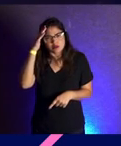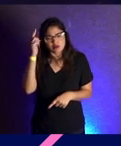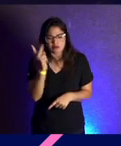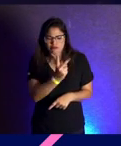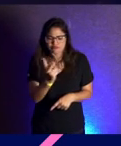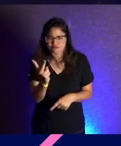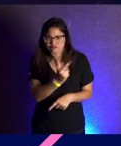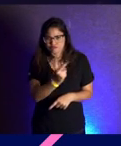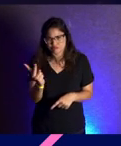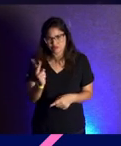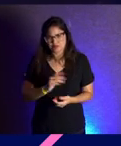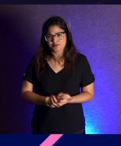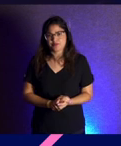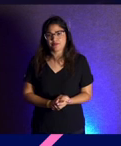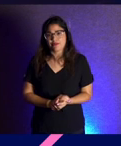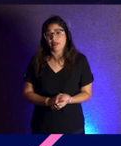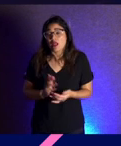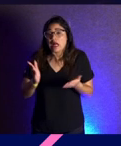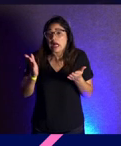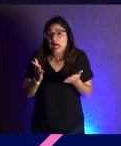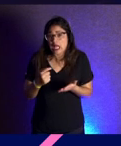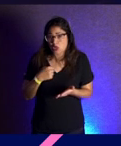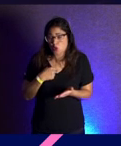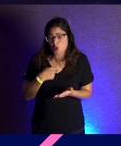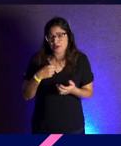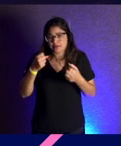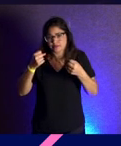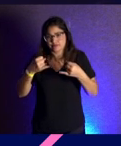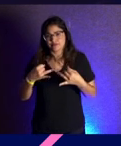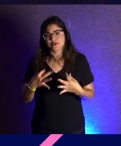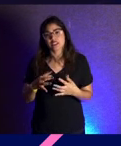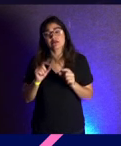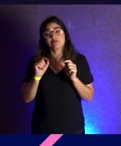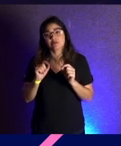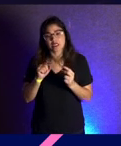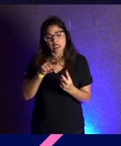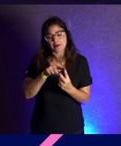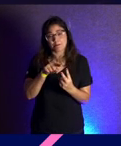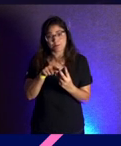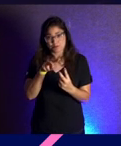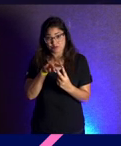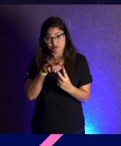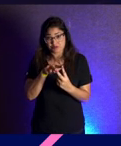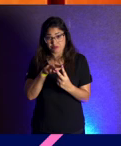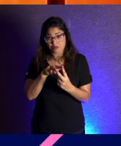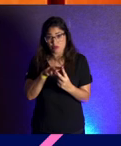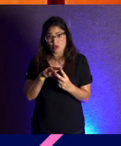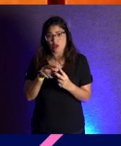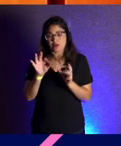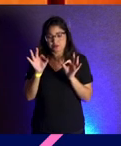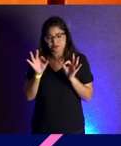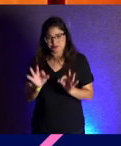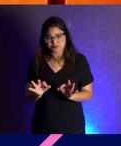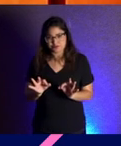Voy a dar dos ejemplos y una. Primero, este es un análisis de homicidios